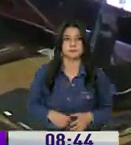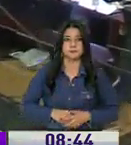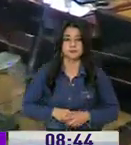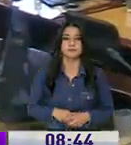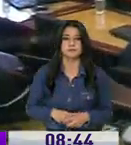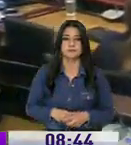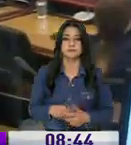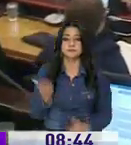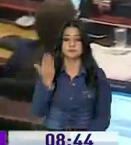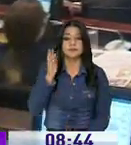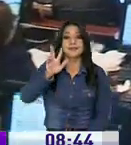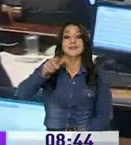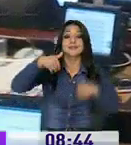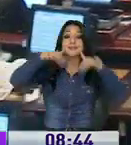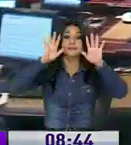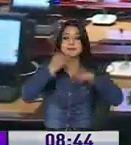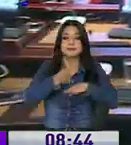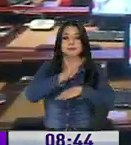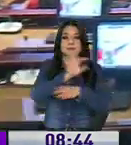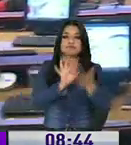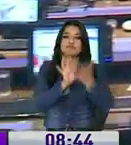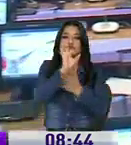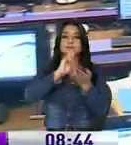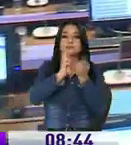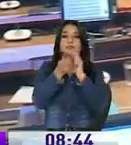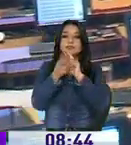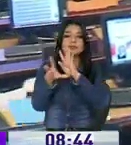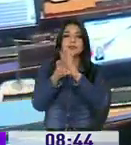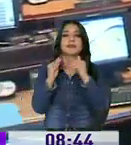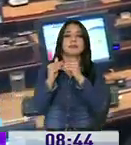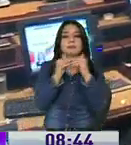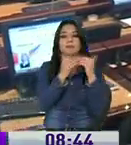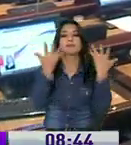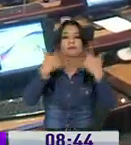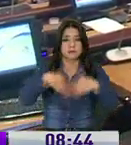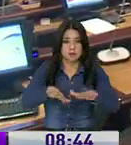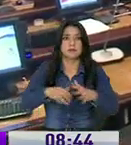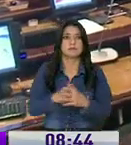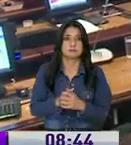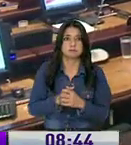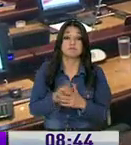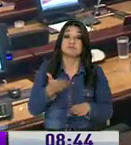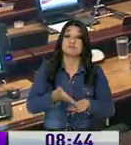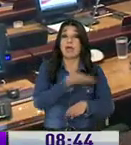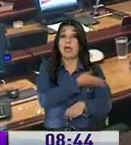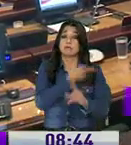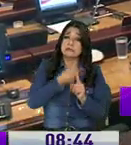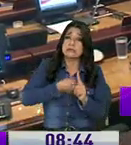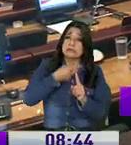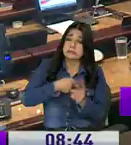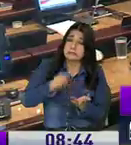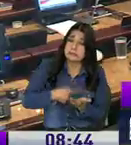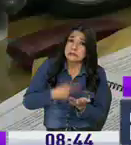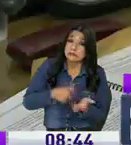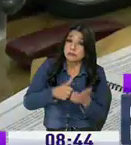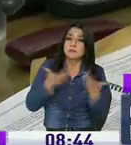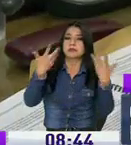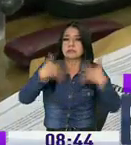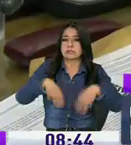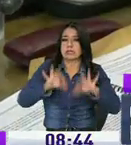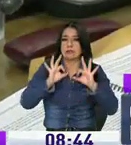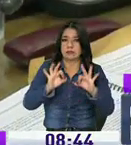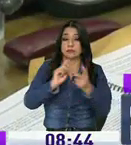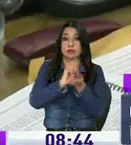El pasado 3 de diciembre, la Asamblea aprobó las reformas al Código de la Democracia, luego de meses de intensos debates y contratiempos. En los